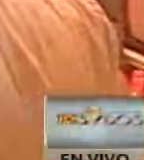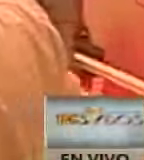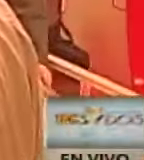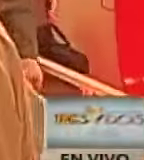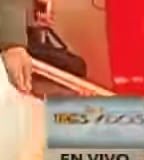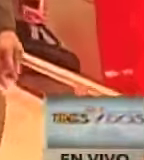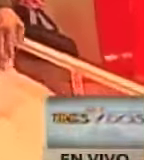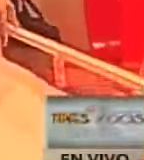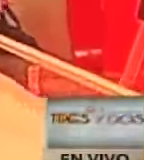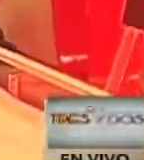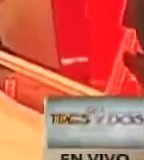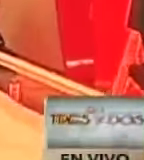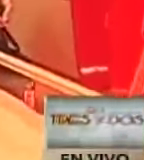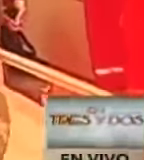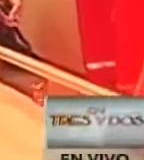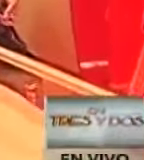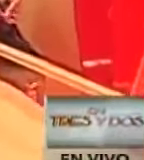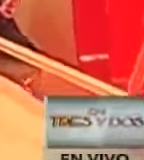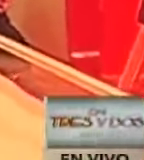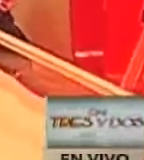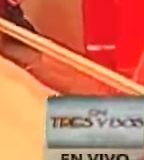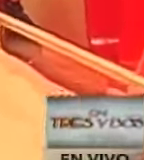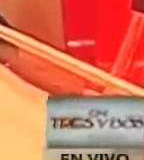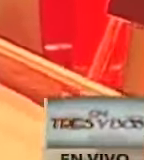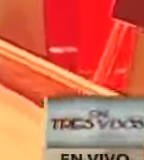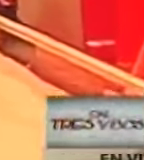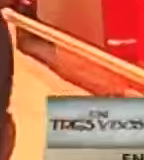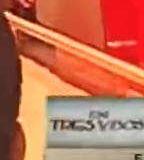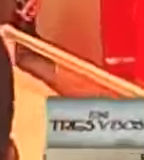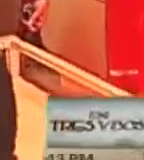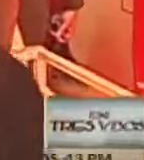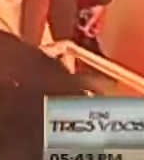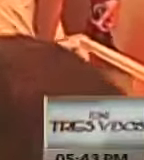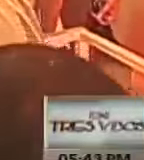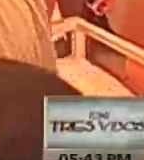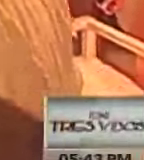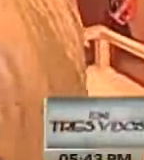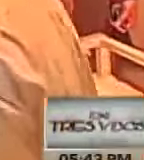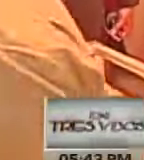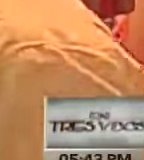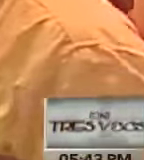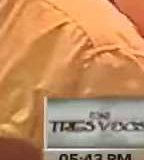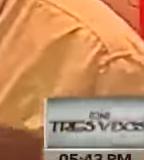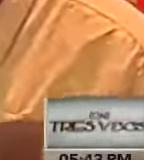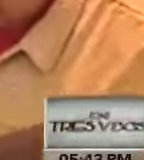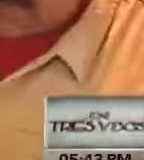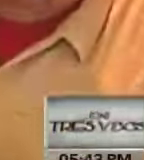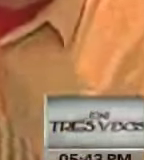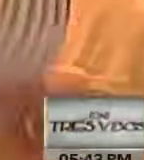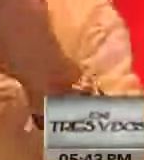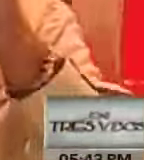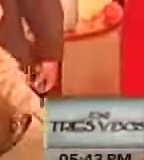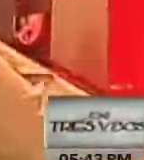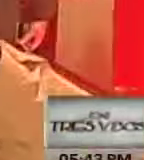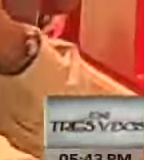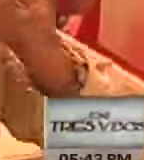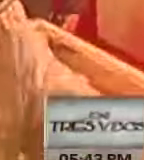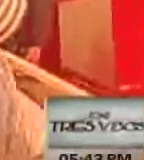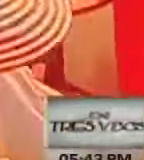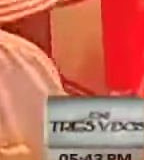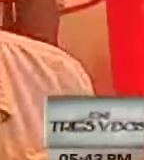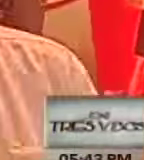Nuestra propuesta es seguir apoyando a nuestras comunidades,